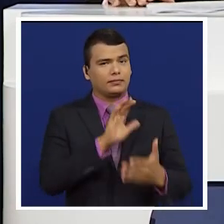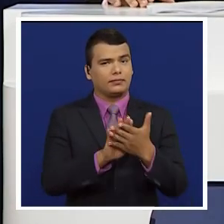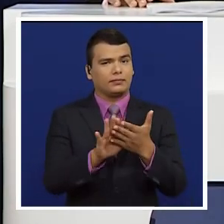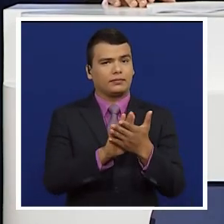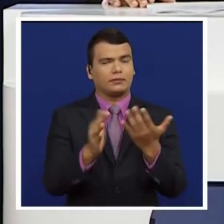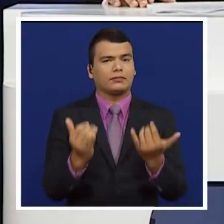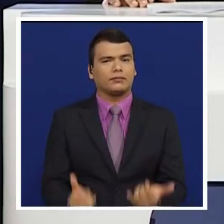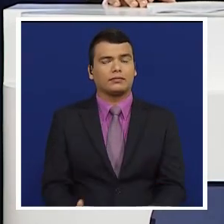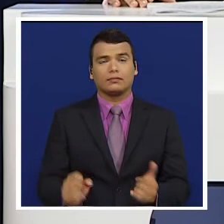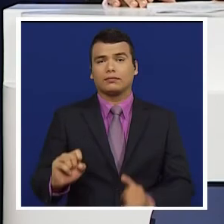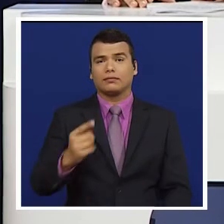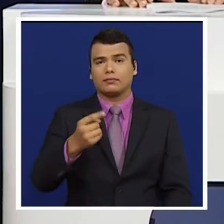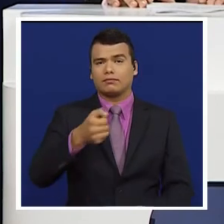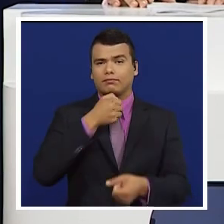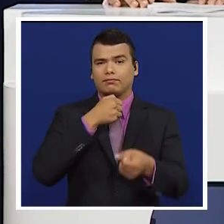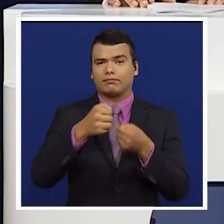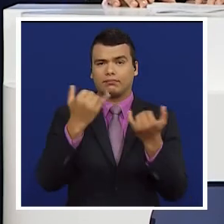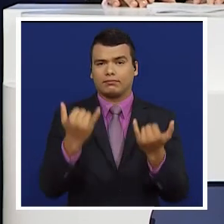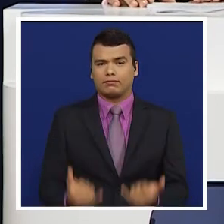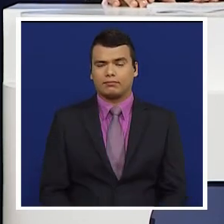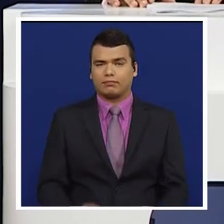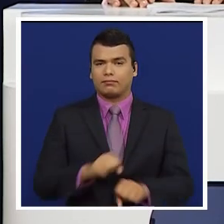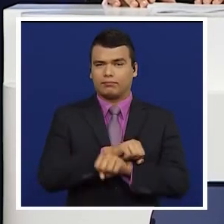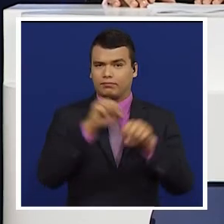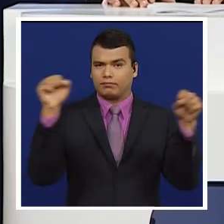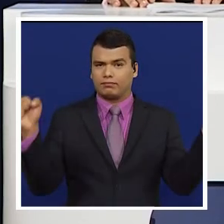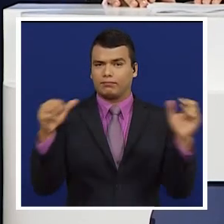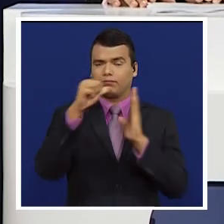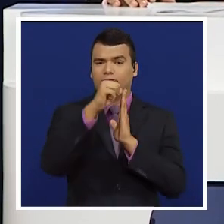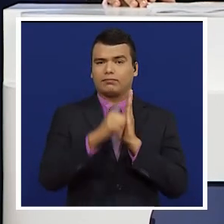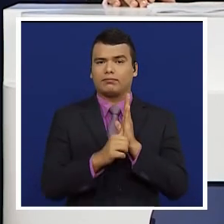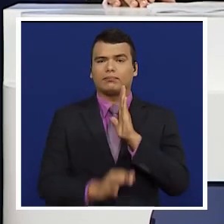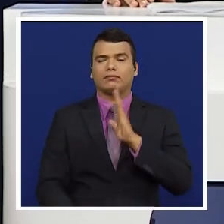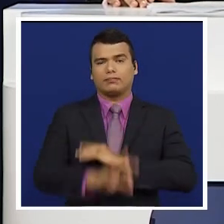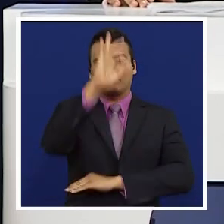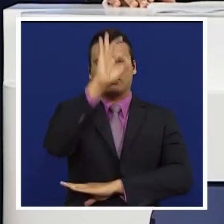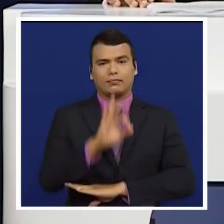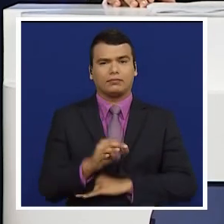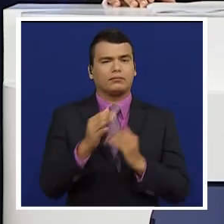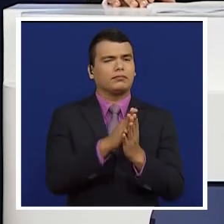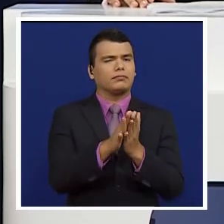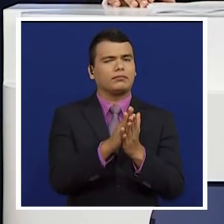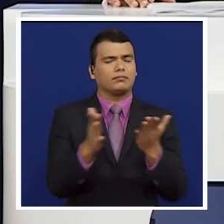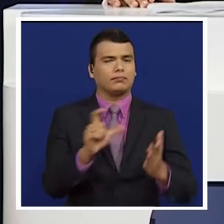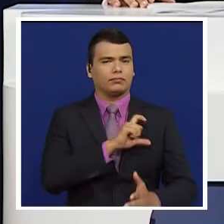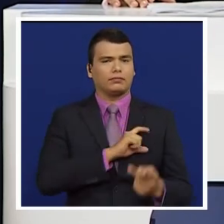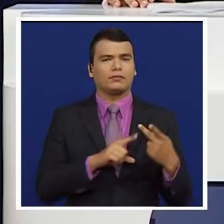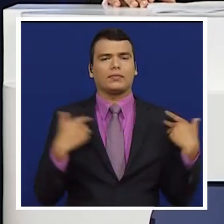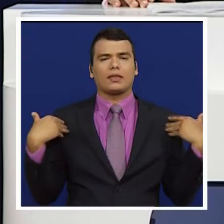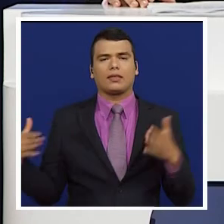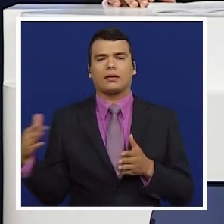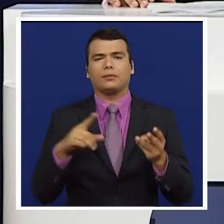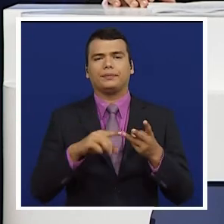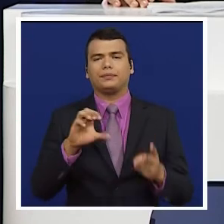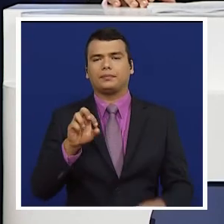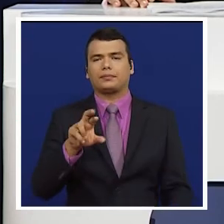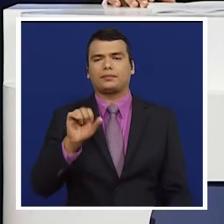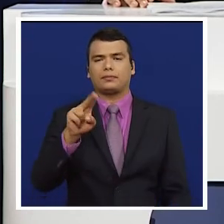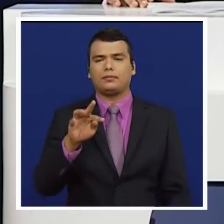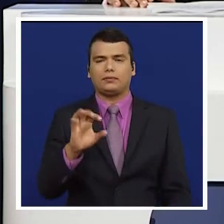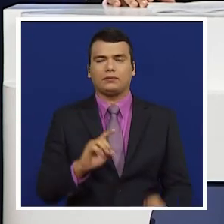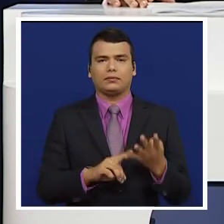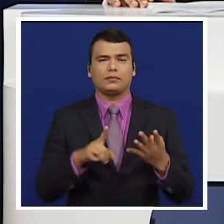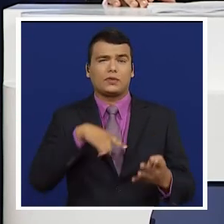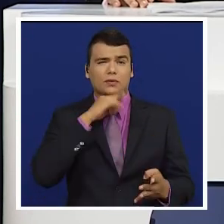en el primer noticiero del día en la programación de Telepacífico. Hoy les contaremos noticias de Cali, de Dagua, Corinto, de Yumbo, entre